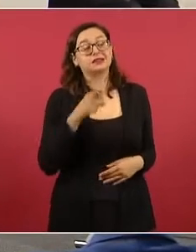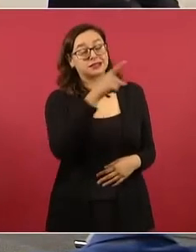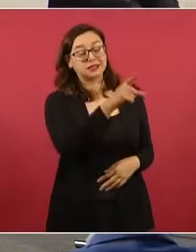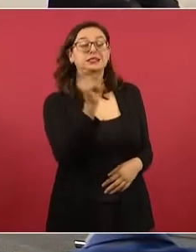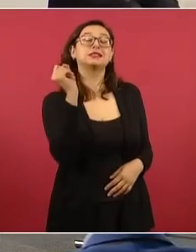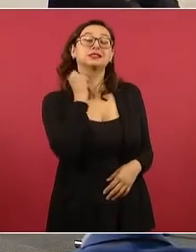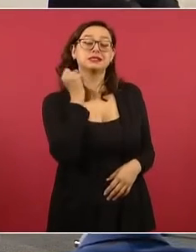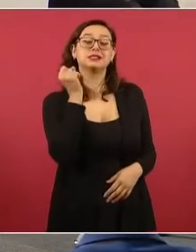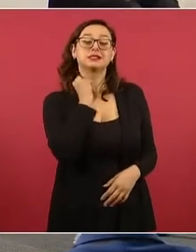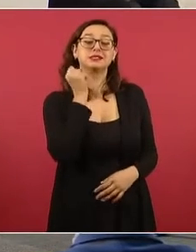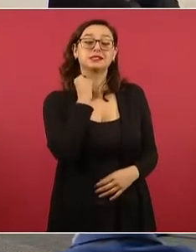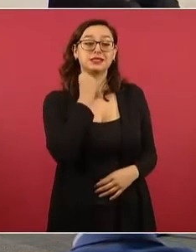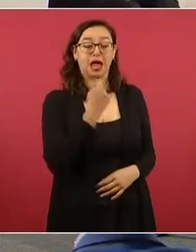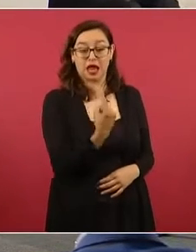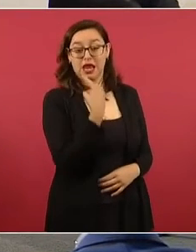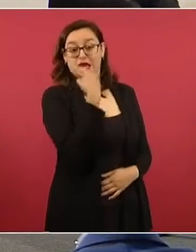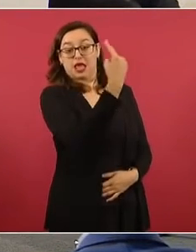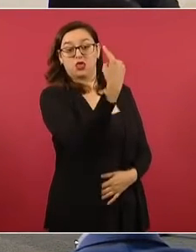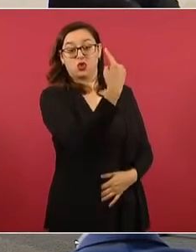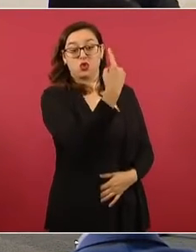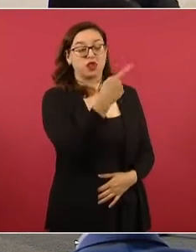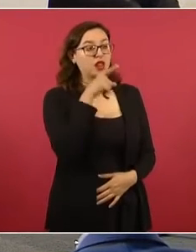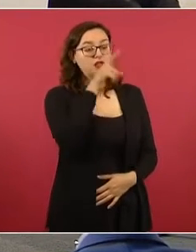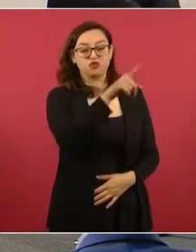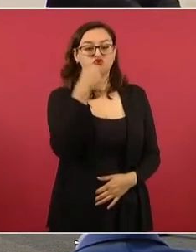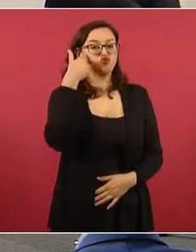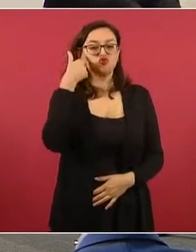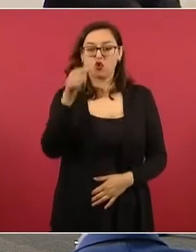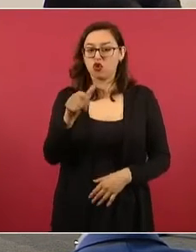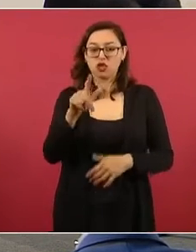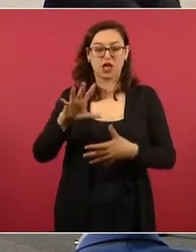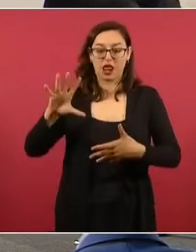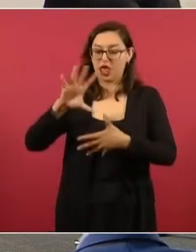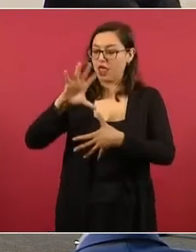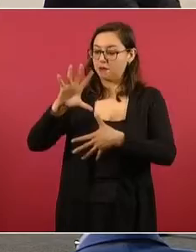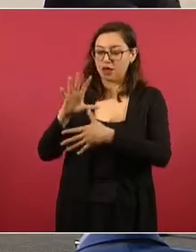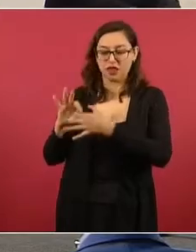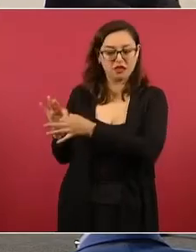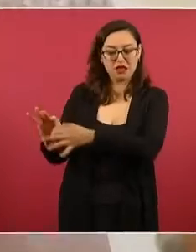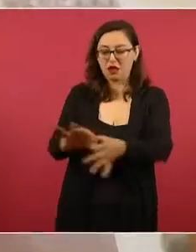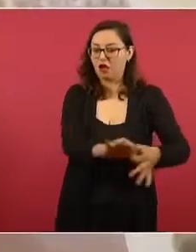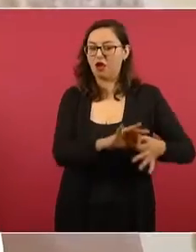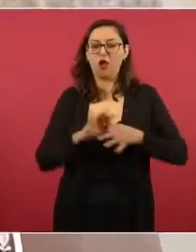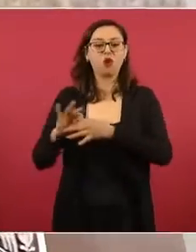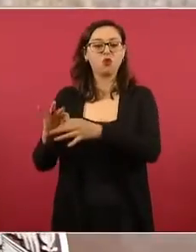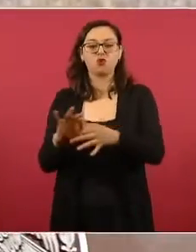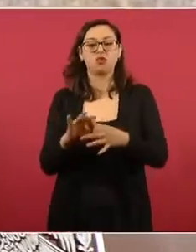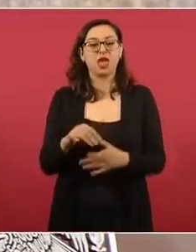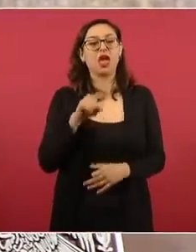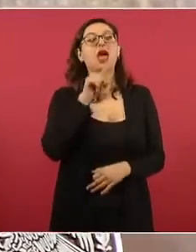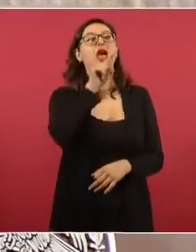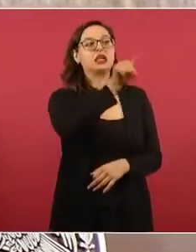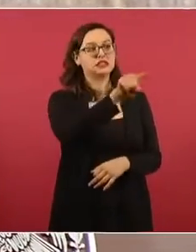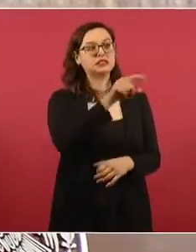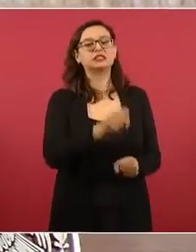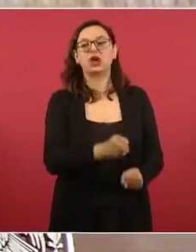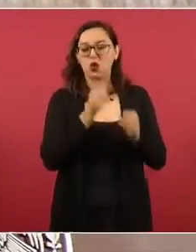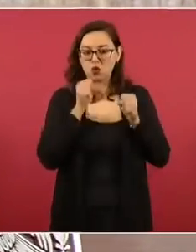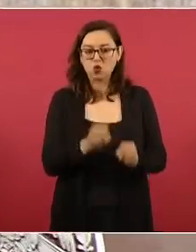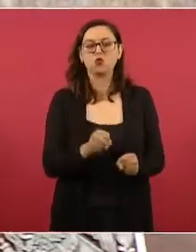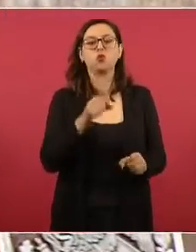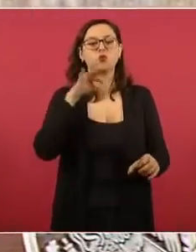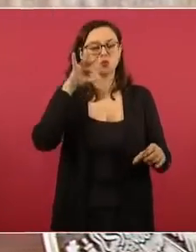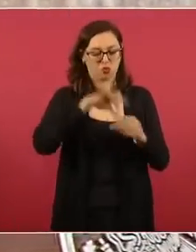que se opone a la hermandad de los pueblos de América, ese sí ha de haber votado